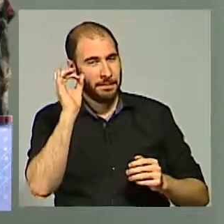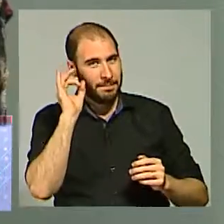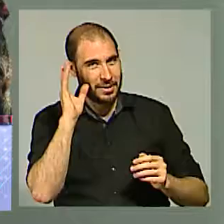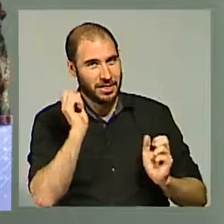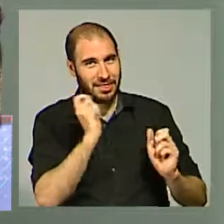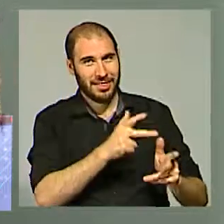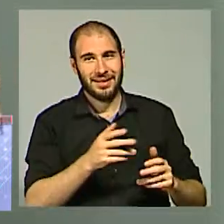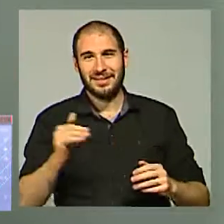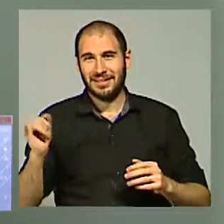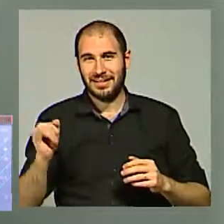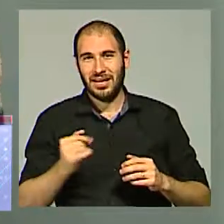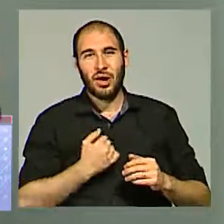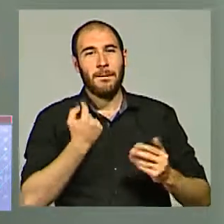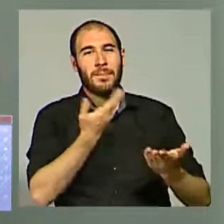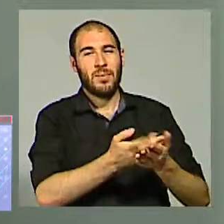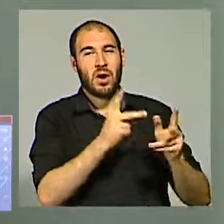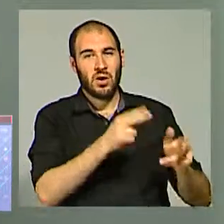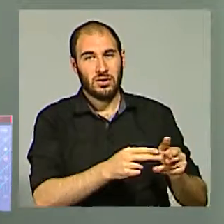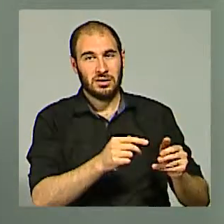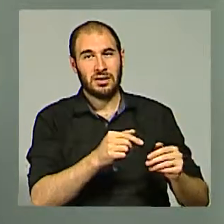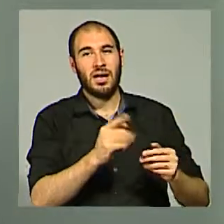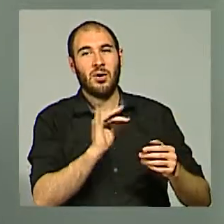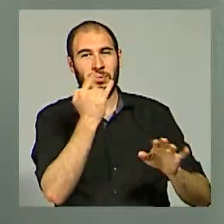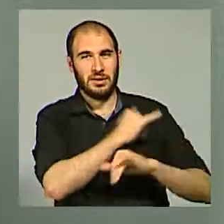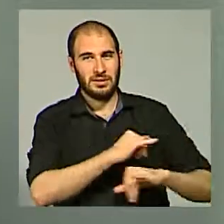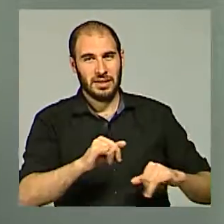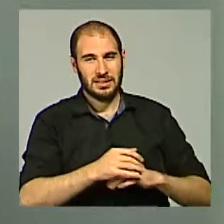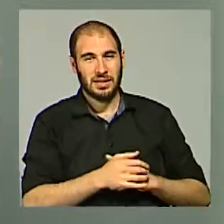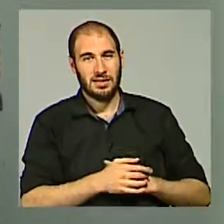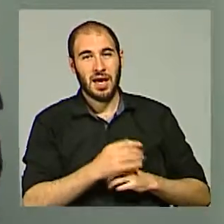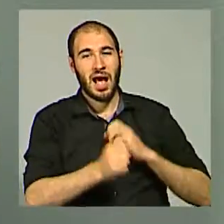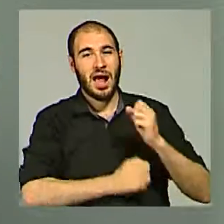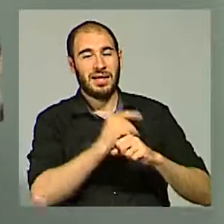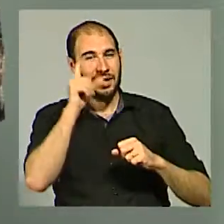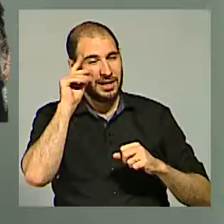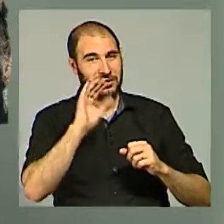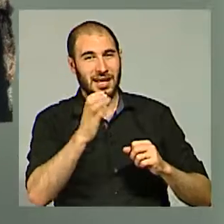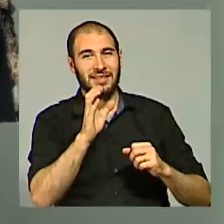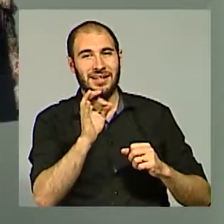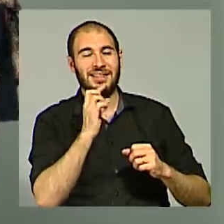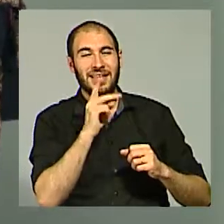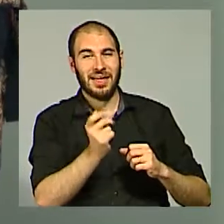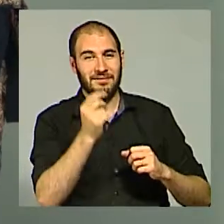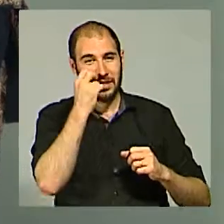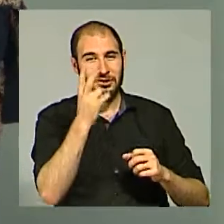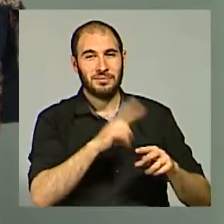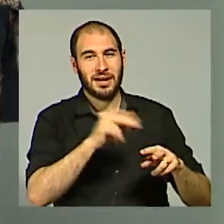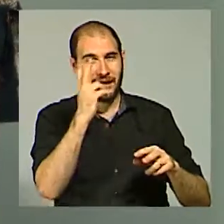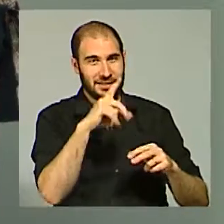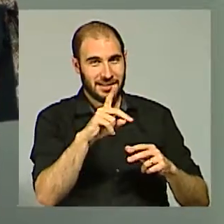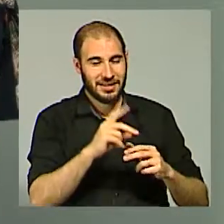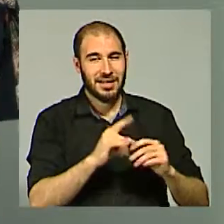feliz puede venir a proponer un corte no vamos a ir a una pausa en universidad noticias hasta las 22 por el canal 30 de la tea de 22 en súper canal